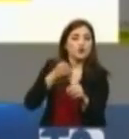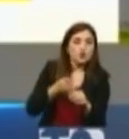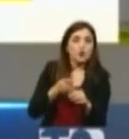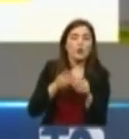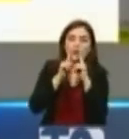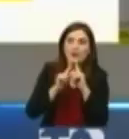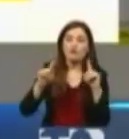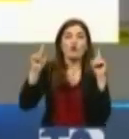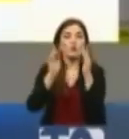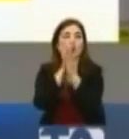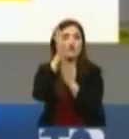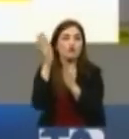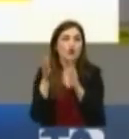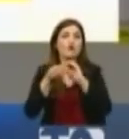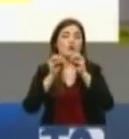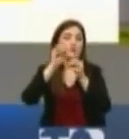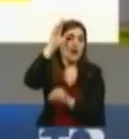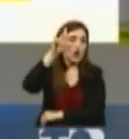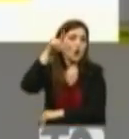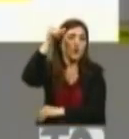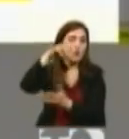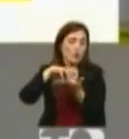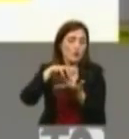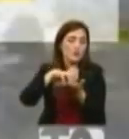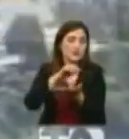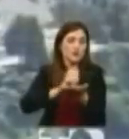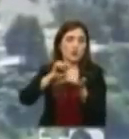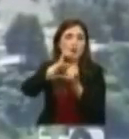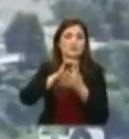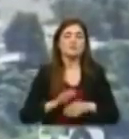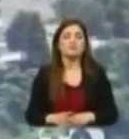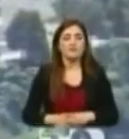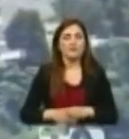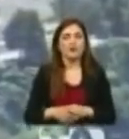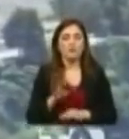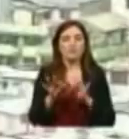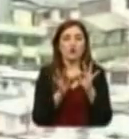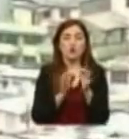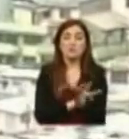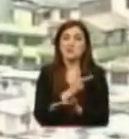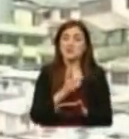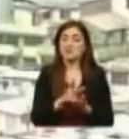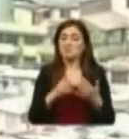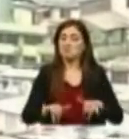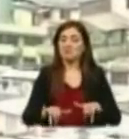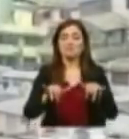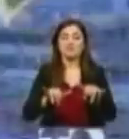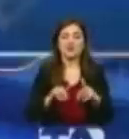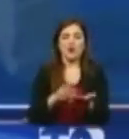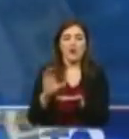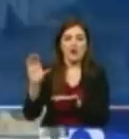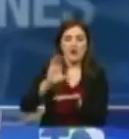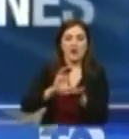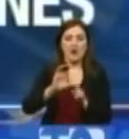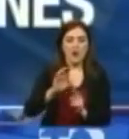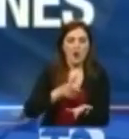además de difundir la imagen y formación del gobierno provincial de la Azuay. La prefectura de Pichincha no se queda atrás y al momento ha gastado cerca